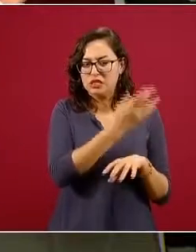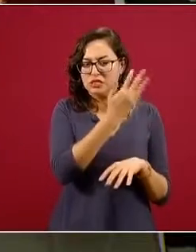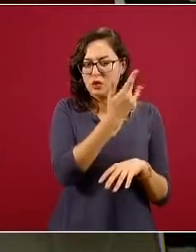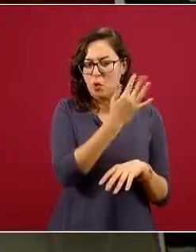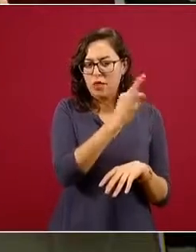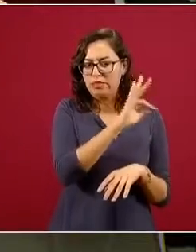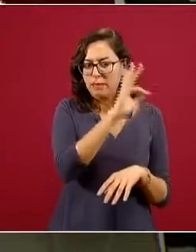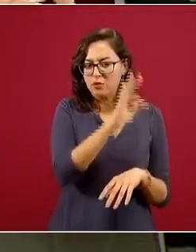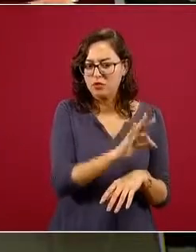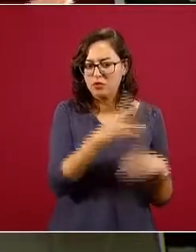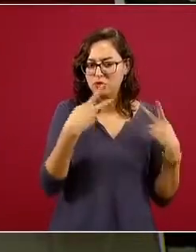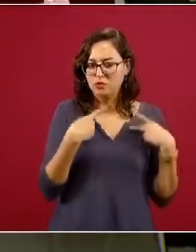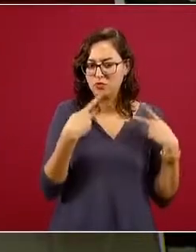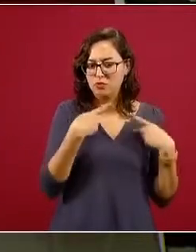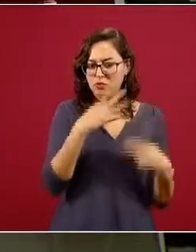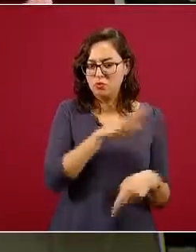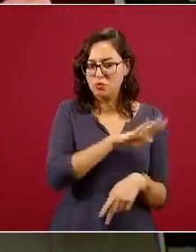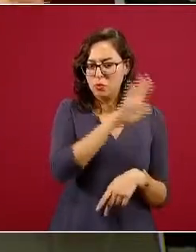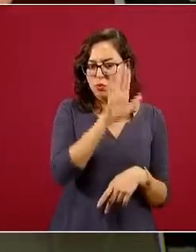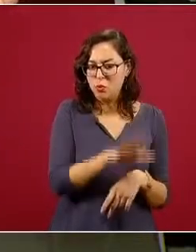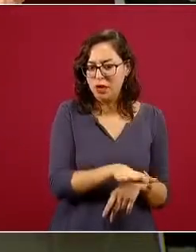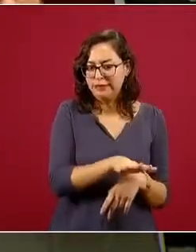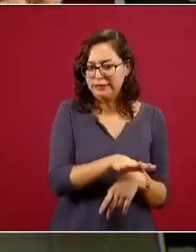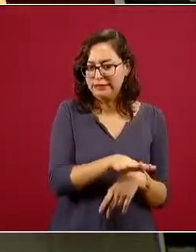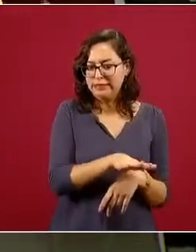estas muertes en exceso